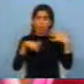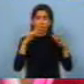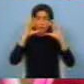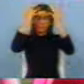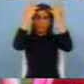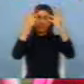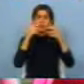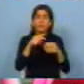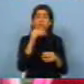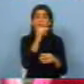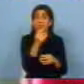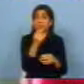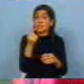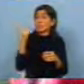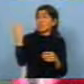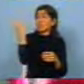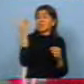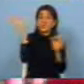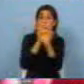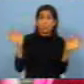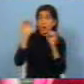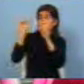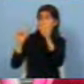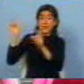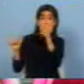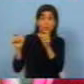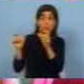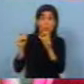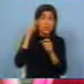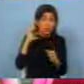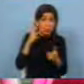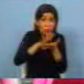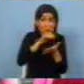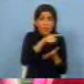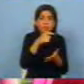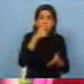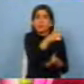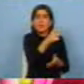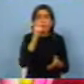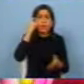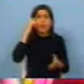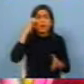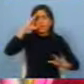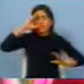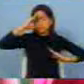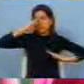hoy, tienen que haberle dicho algo que nadie escuchó para que se saque. Cosa que creo que en realidad no pasó. Creo que le dijeron loca y eso es lo que la